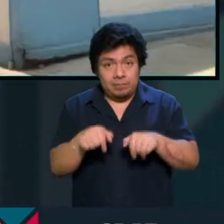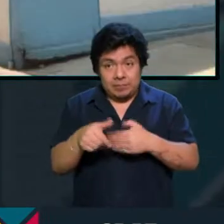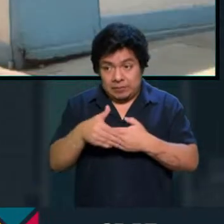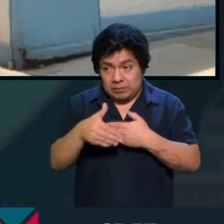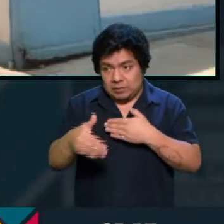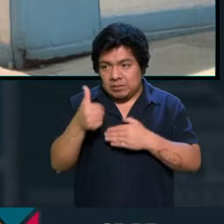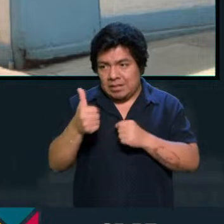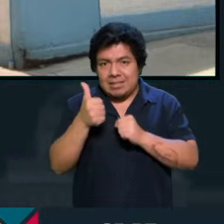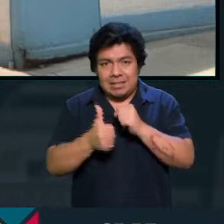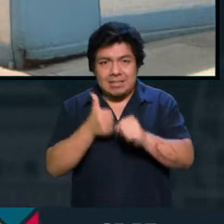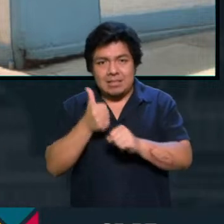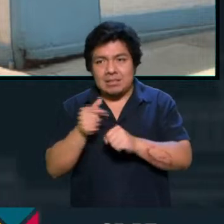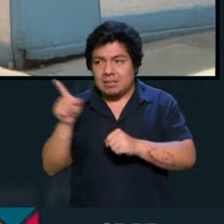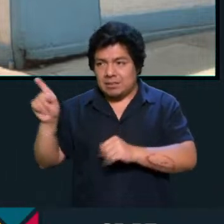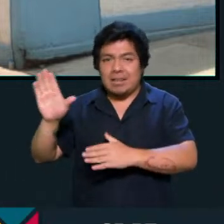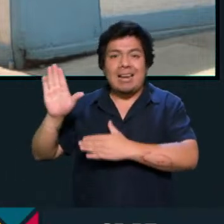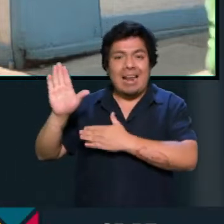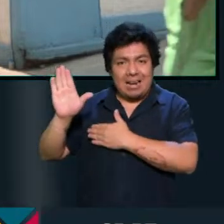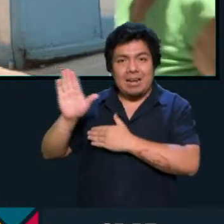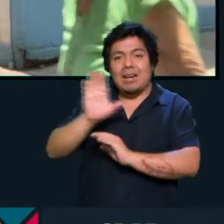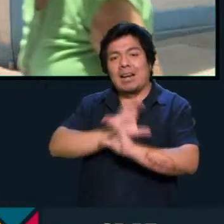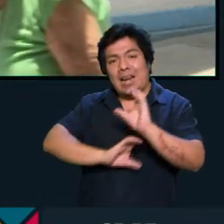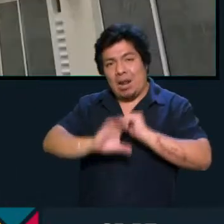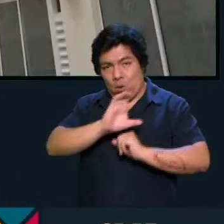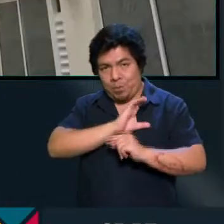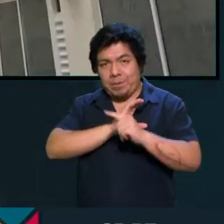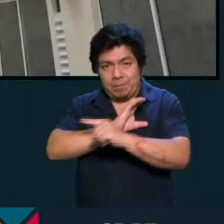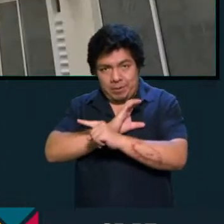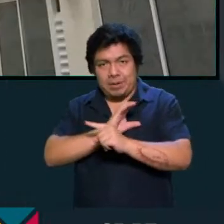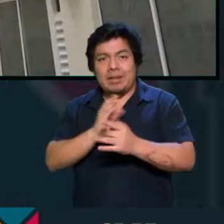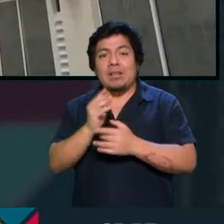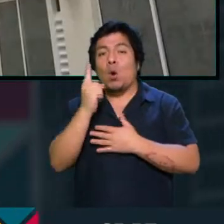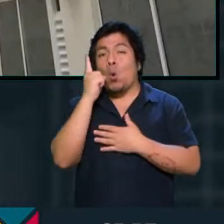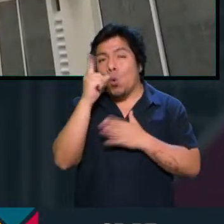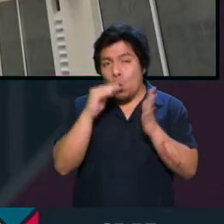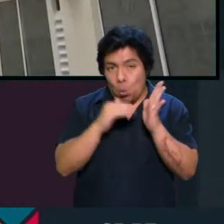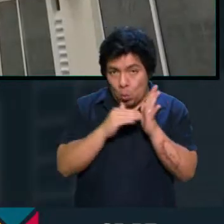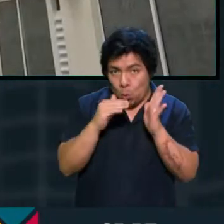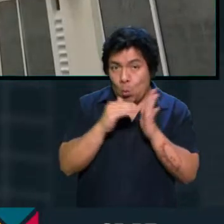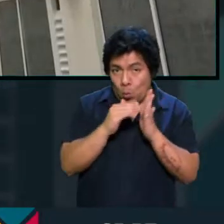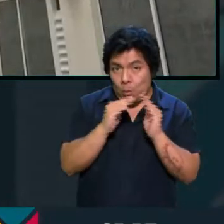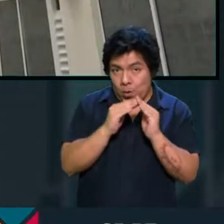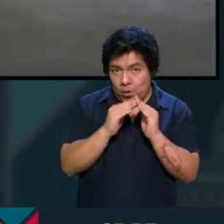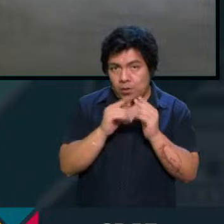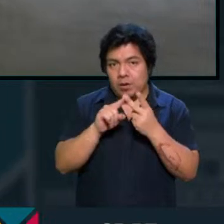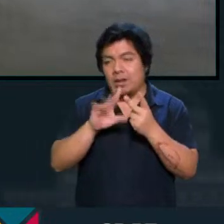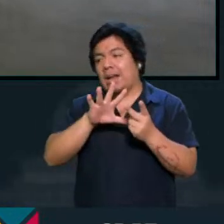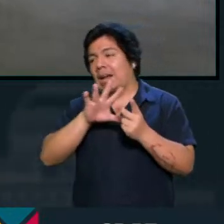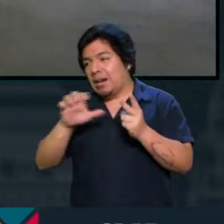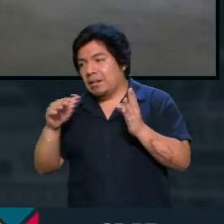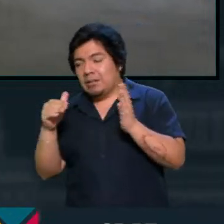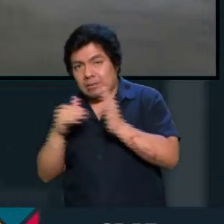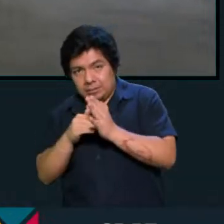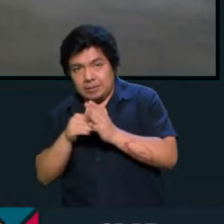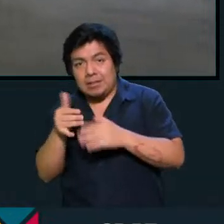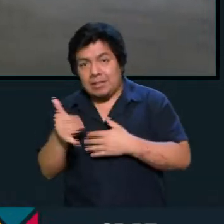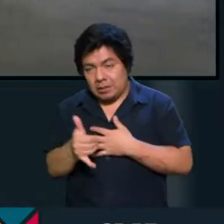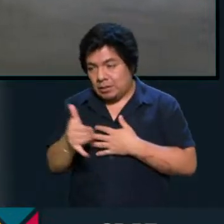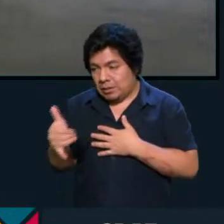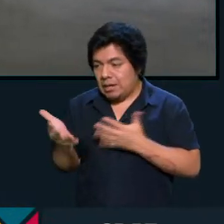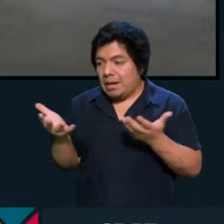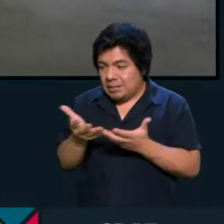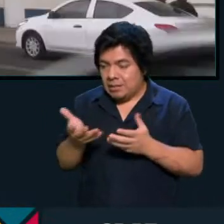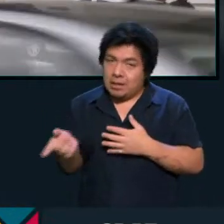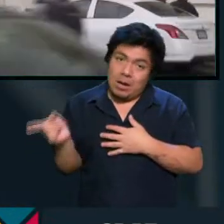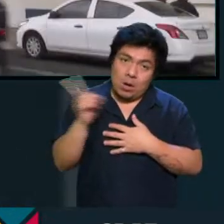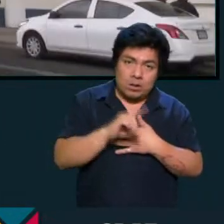sexenio, el compromiso de la presidenta es crear 1 millón de viviendas, de las cuales 500,000 van a venir por parte del Infonavit y las